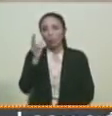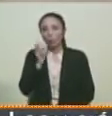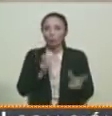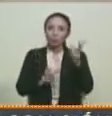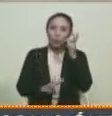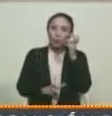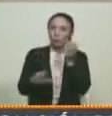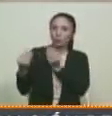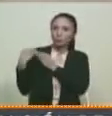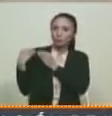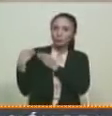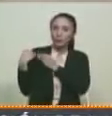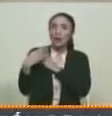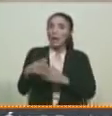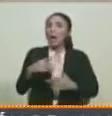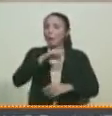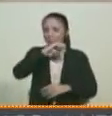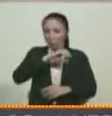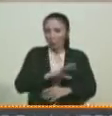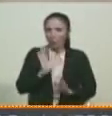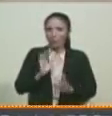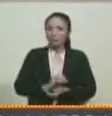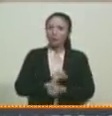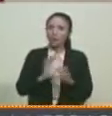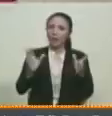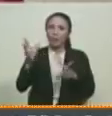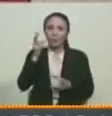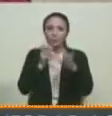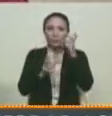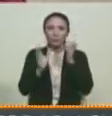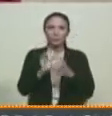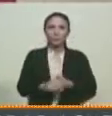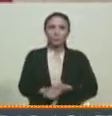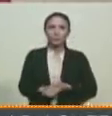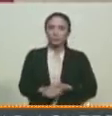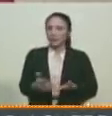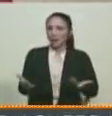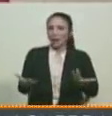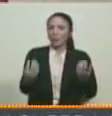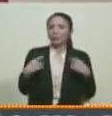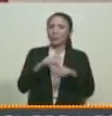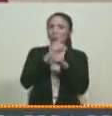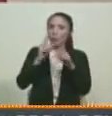hablar, y me gusta. Por eso digo, ¿cuál es la dicotomía?